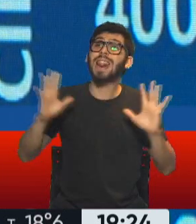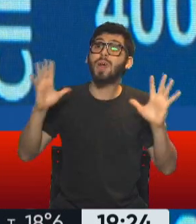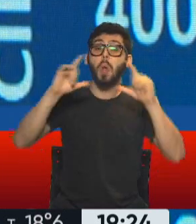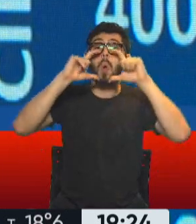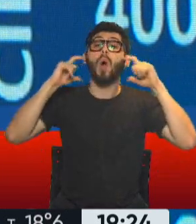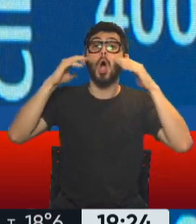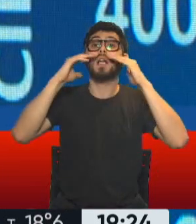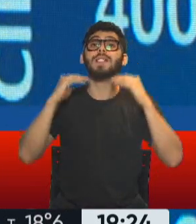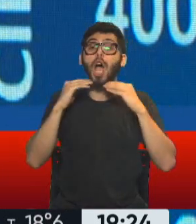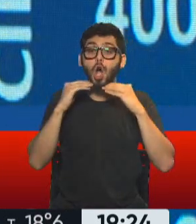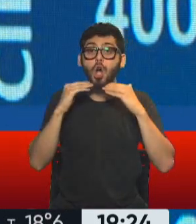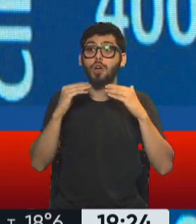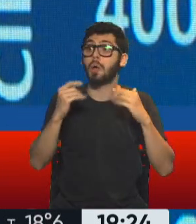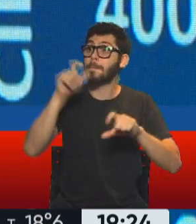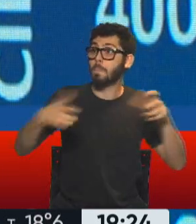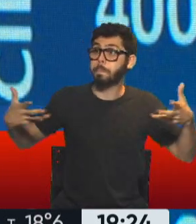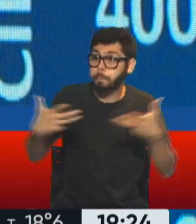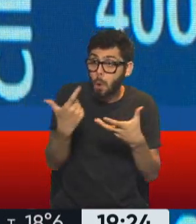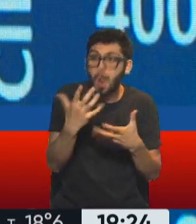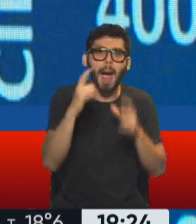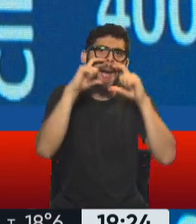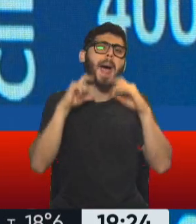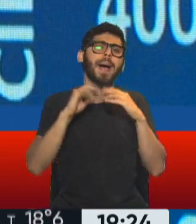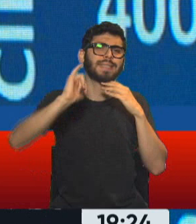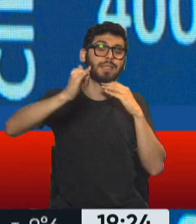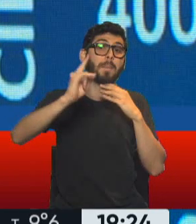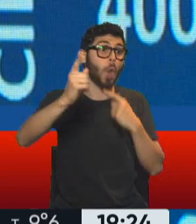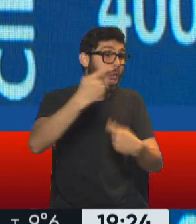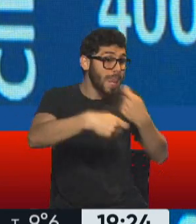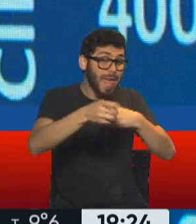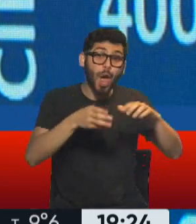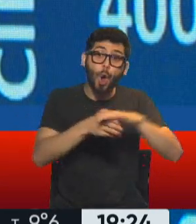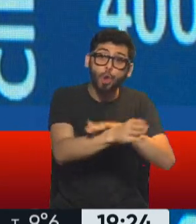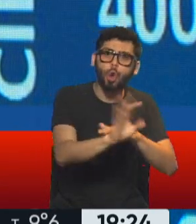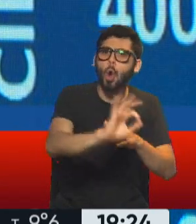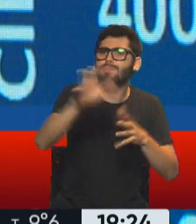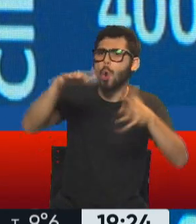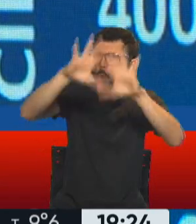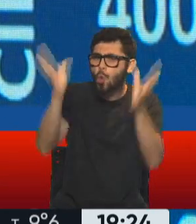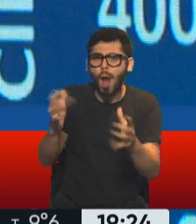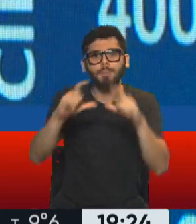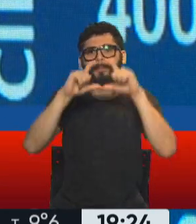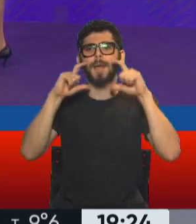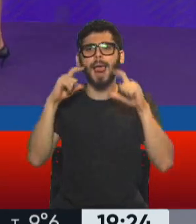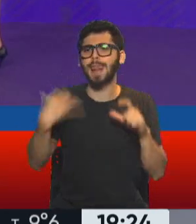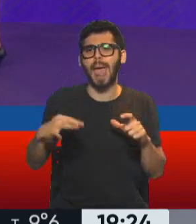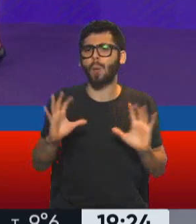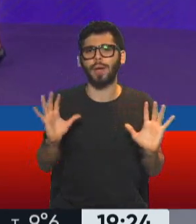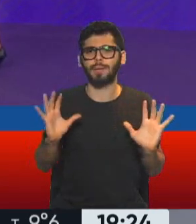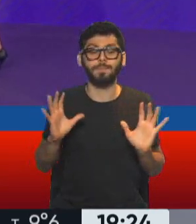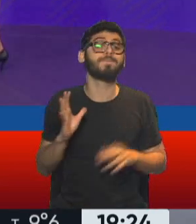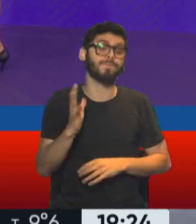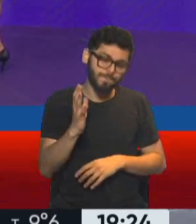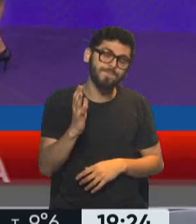bárbaro, sensacional y sin aglomeración de gente. Pero cuando entra a un local o entra a cualquier lugar, el barbijo puede. Incorporarlo,